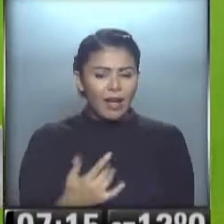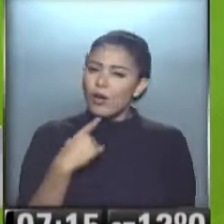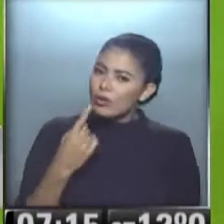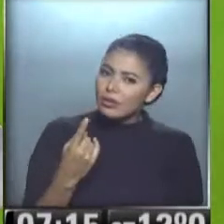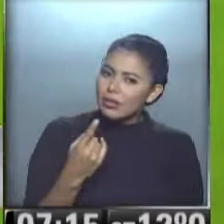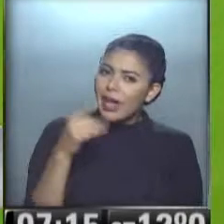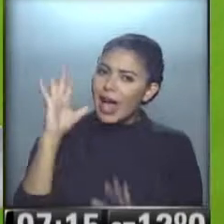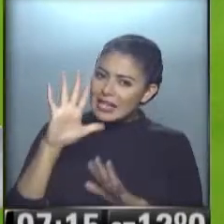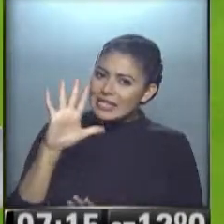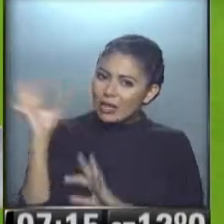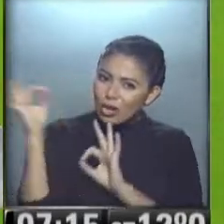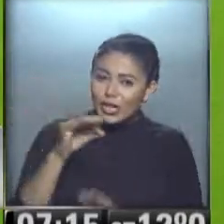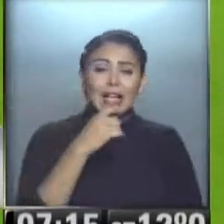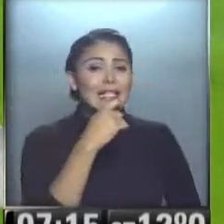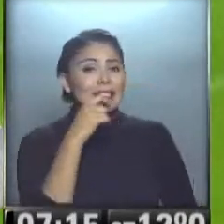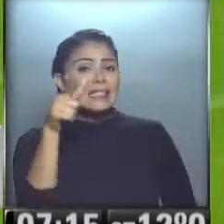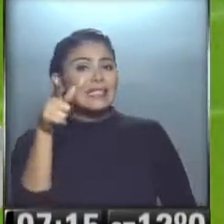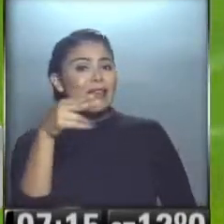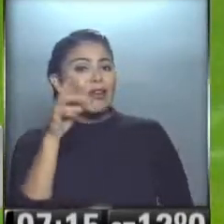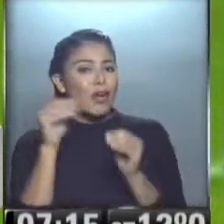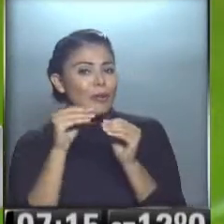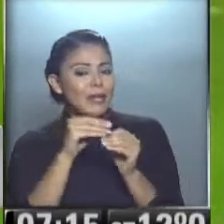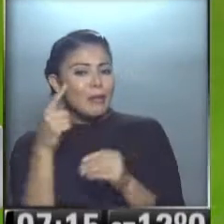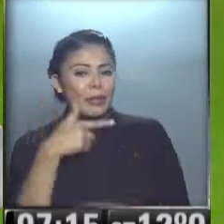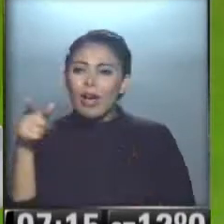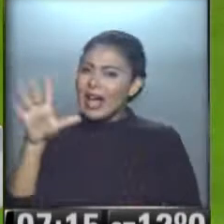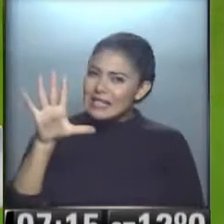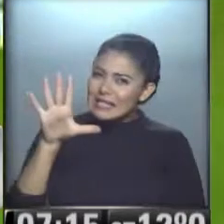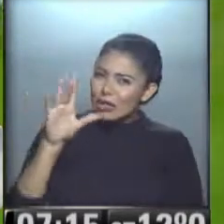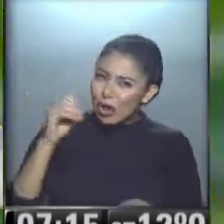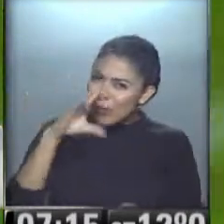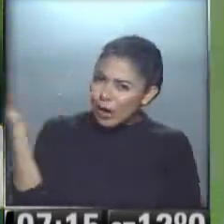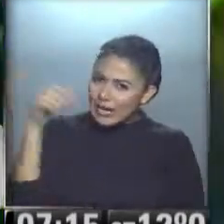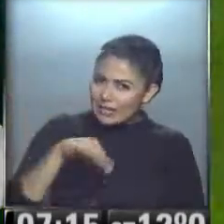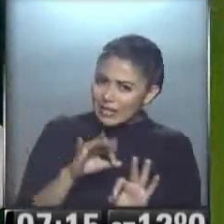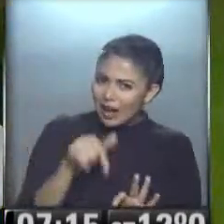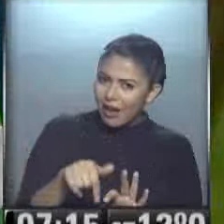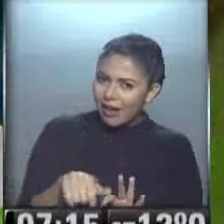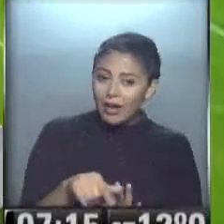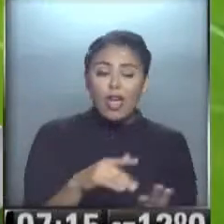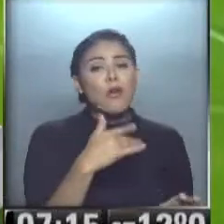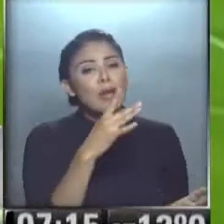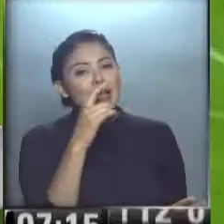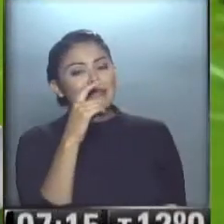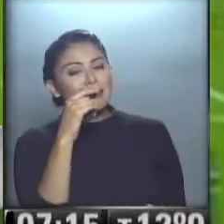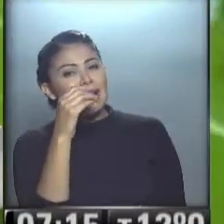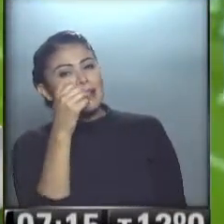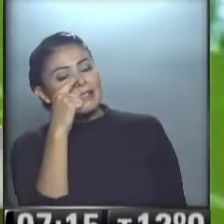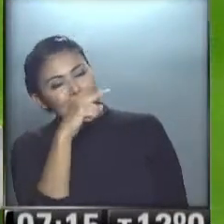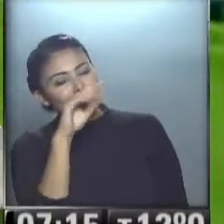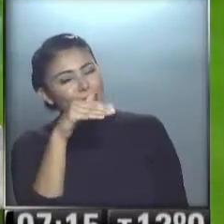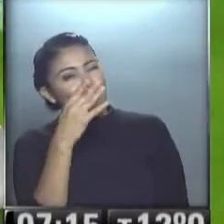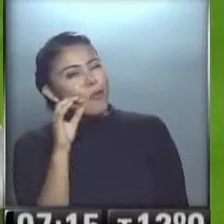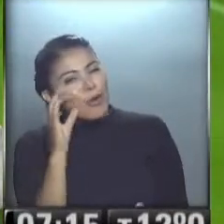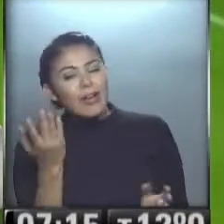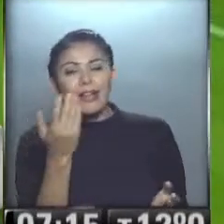¿va a estar a las 5 acá mañana? Si ya me lo pide, le pongo el despertador. ¿Va a estar a las 5 Fernández acá mañana? No, podría ser un 7:45. De todos modos, terminando a